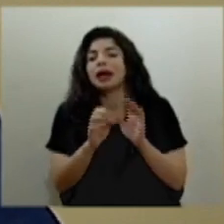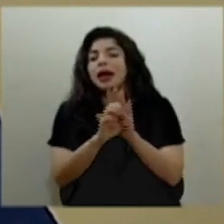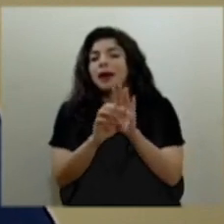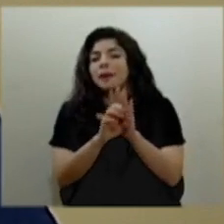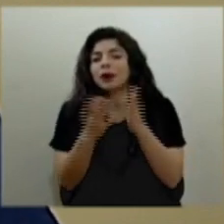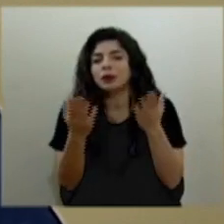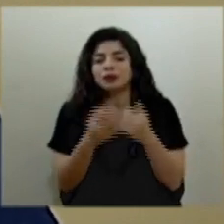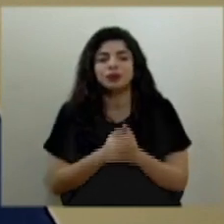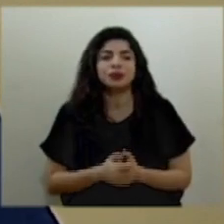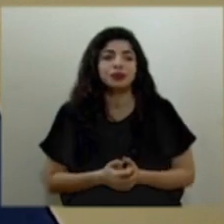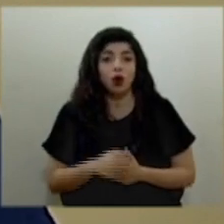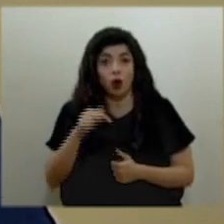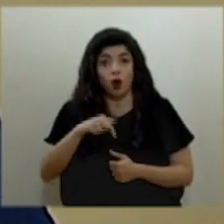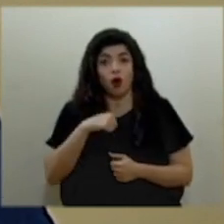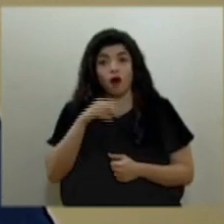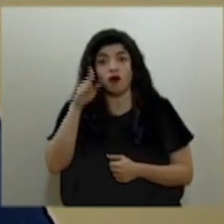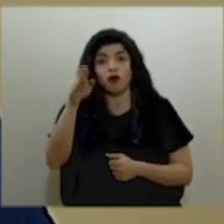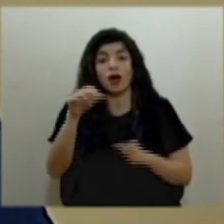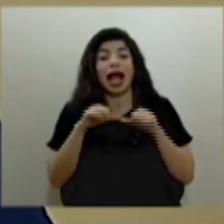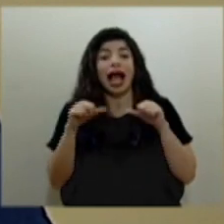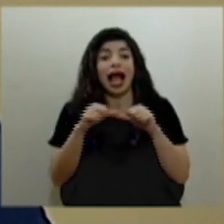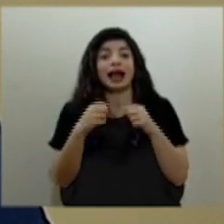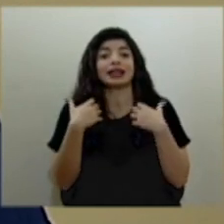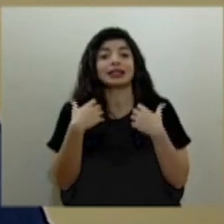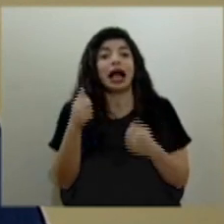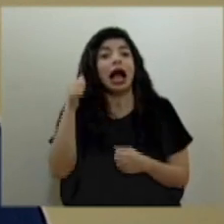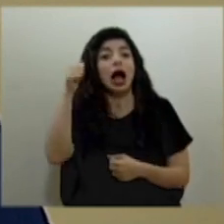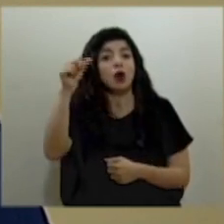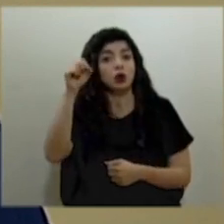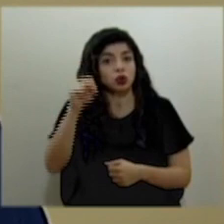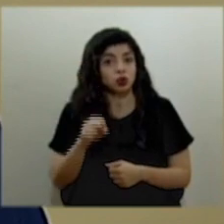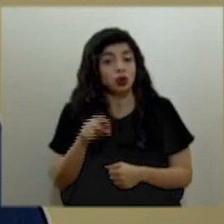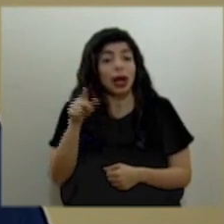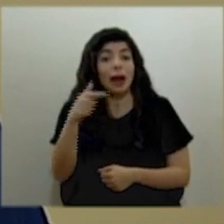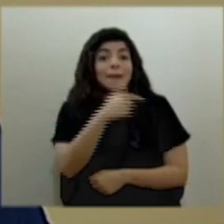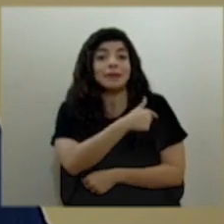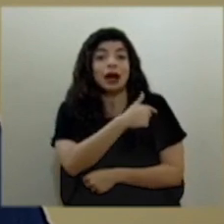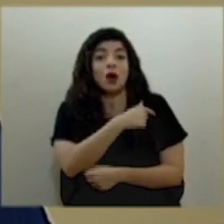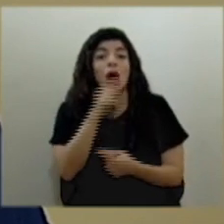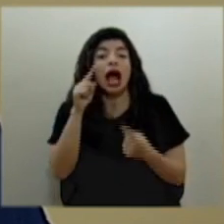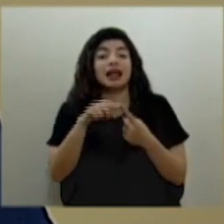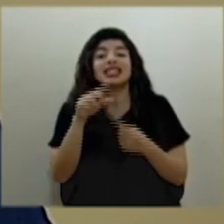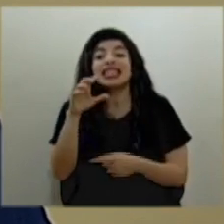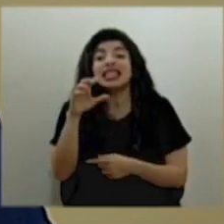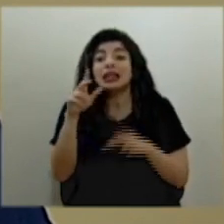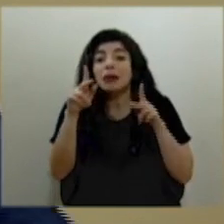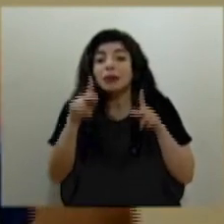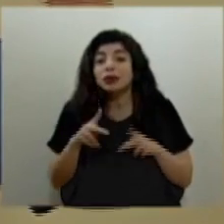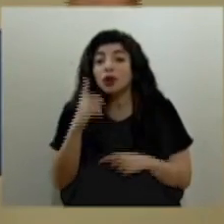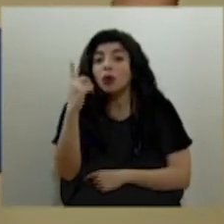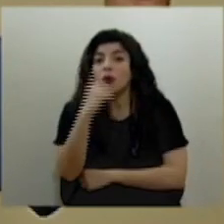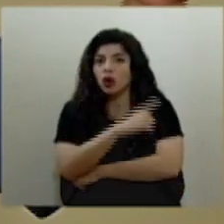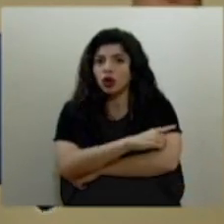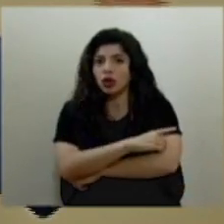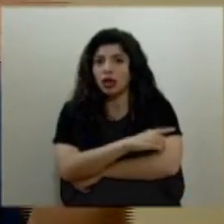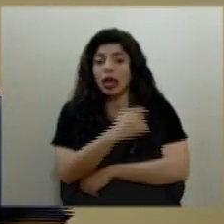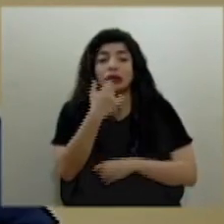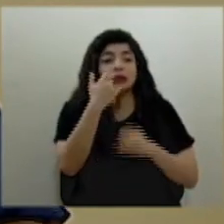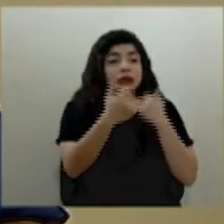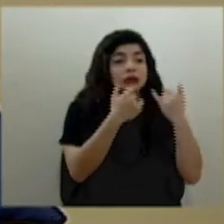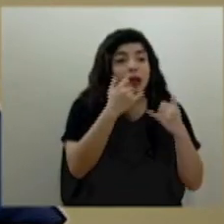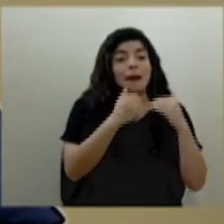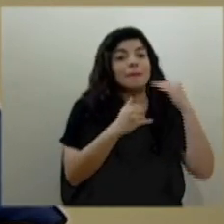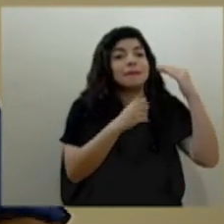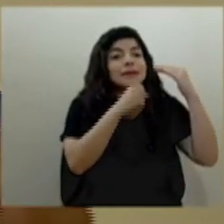ejemplo, hoy fui al área de salud de Alajuela Sur. Ellos están vacunando hasta 500 personas por día. Comienzan a llamar de